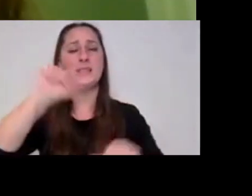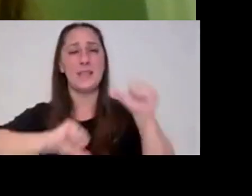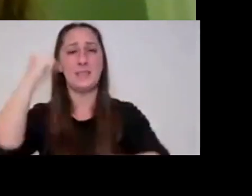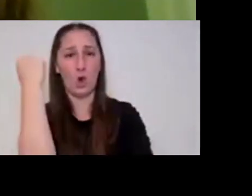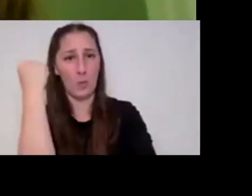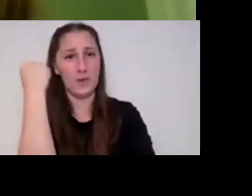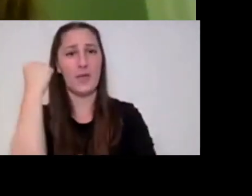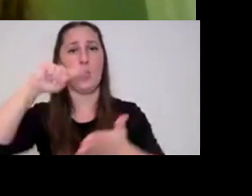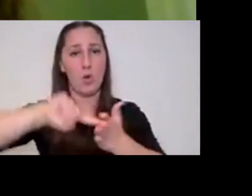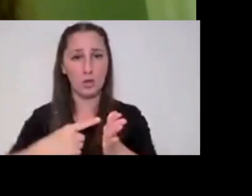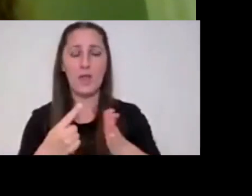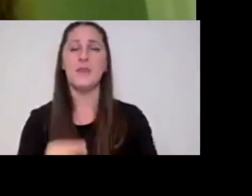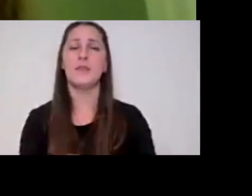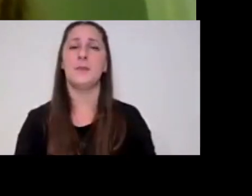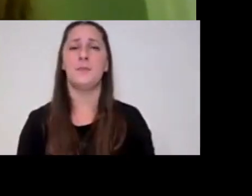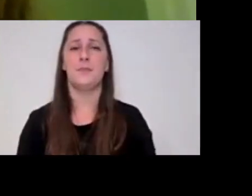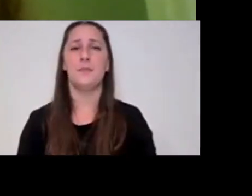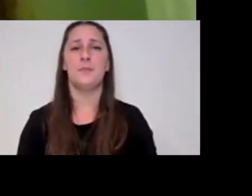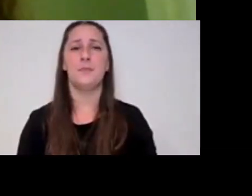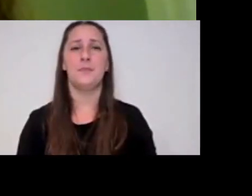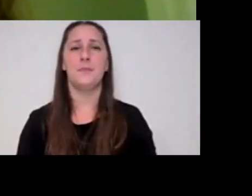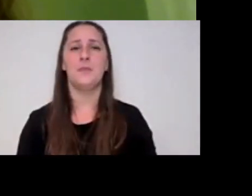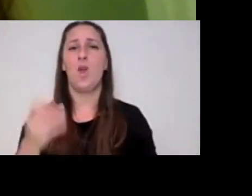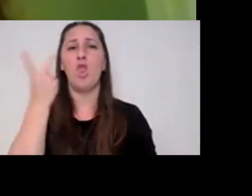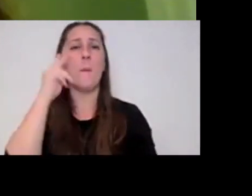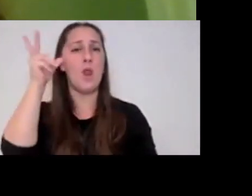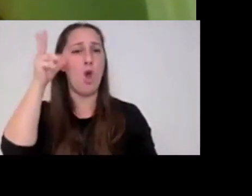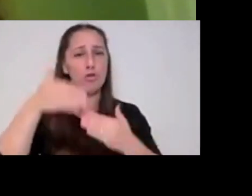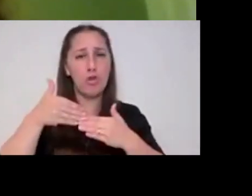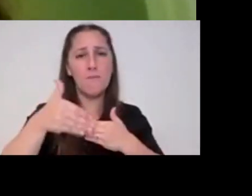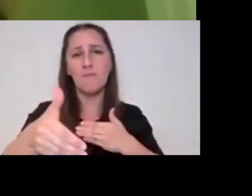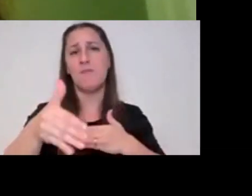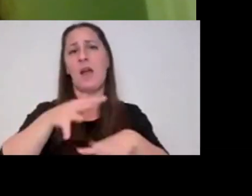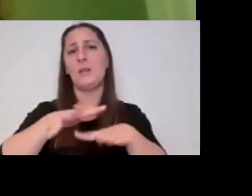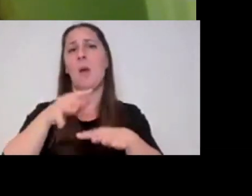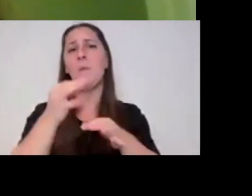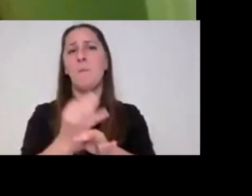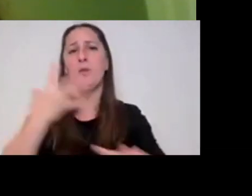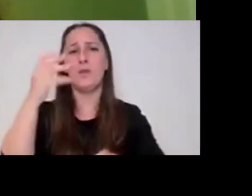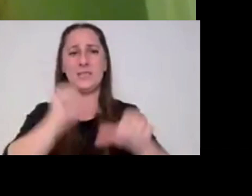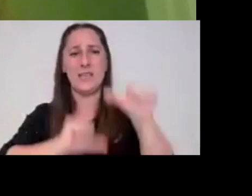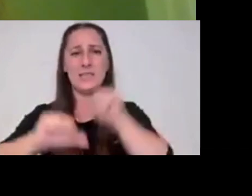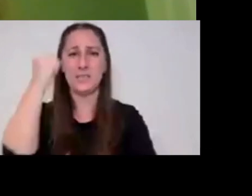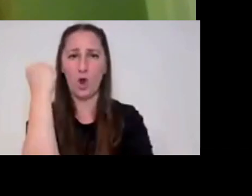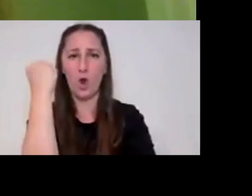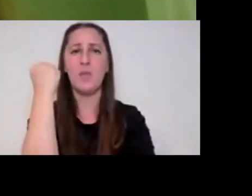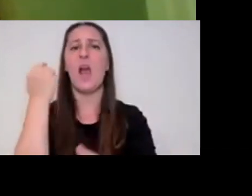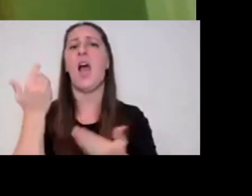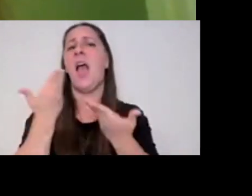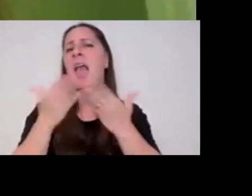la Universidad de Buenos Aires. Desde el 2008 ejerce su actividad como profesional en ciencias económicas de manera